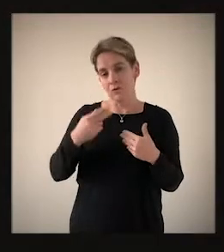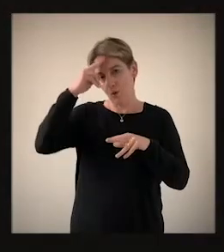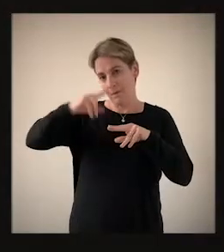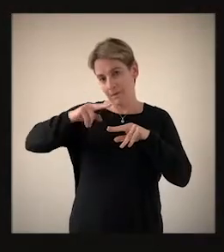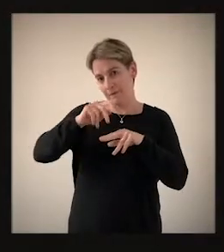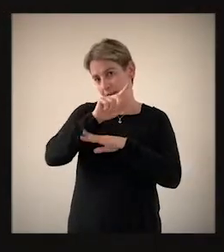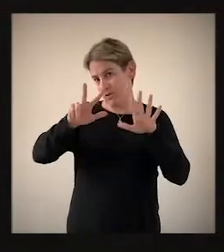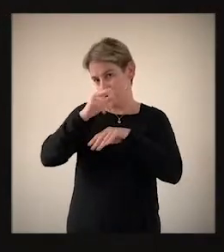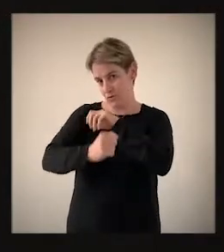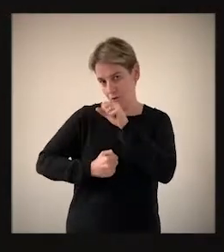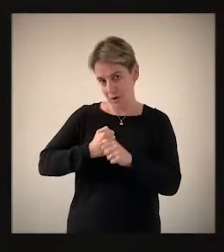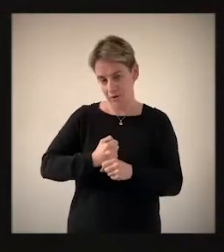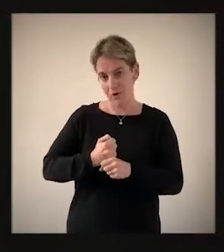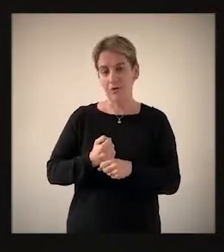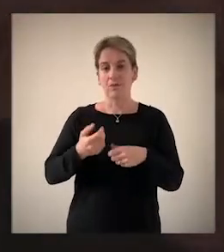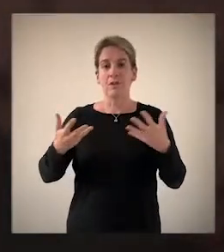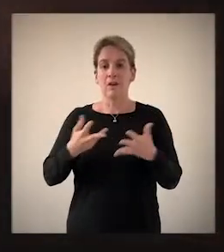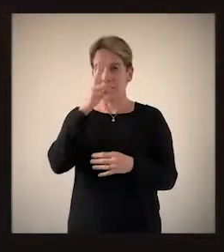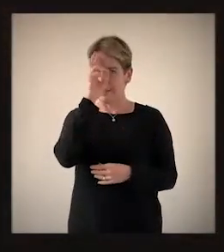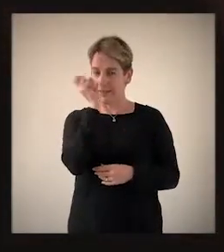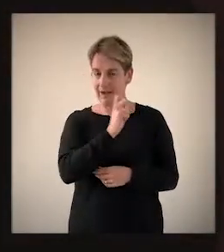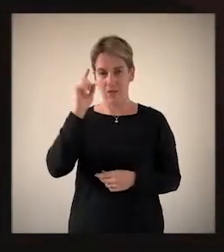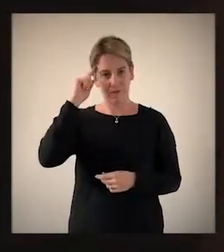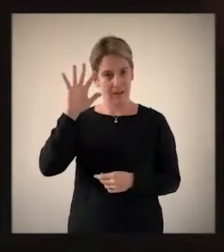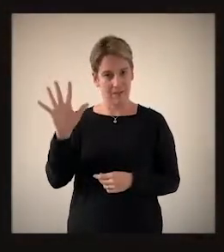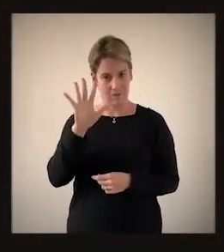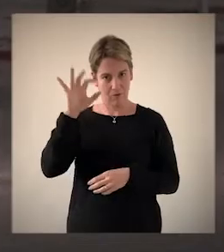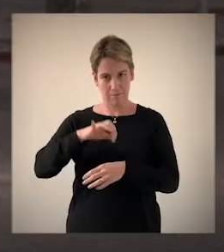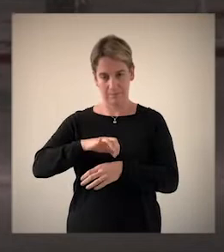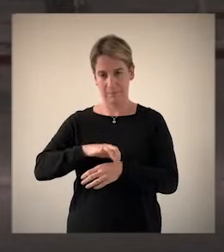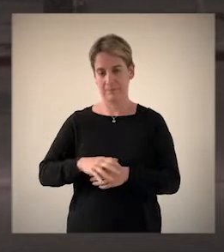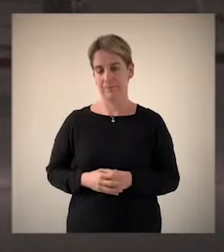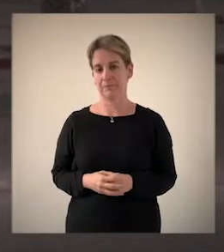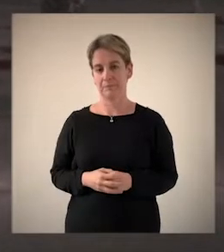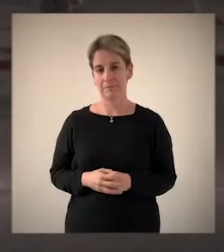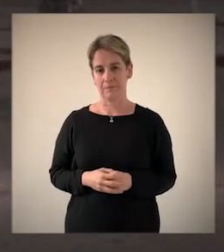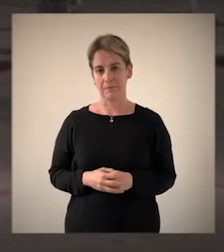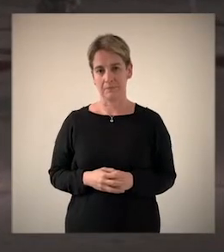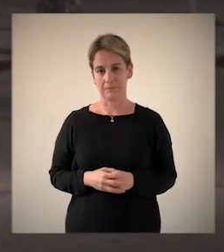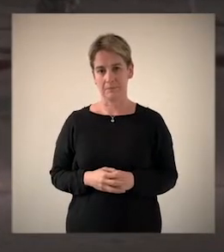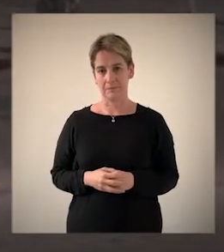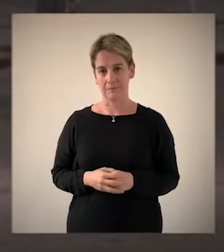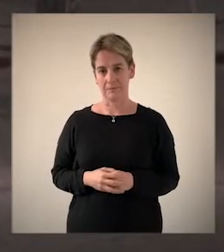Bueno, yo me enfermé a los 18 años y terminé internado en el Hospital Pilar de Boca.